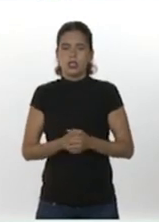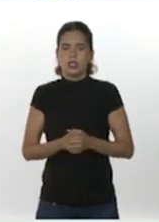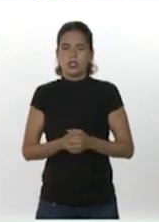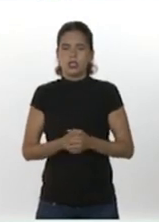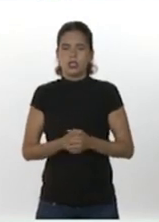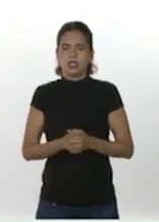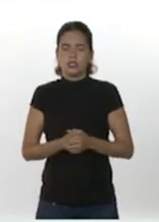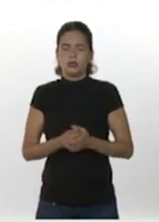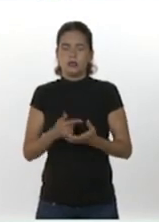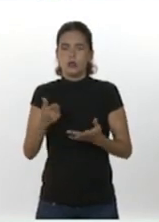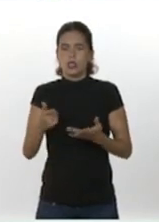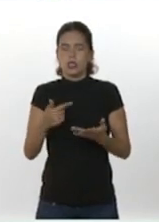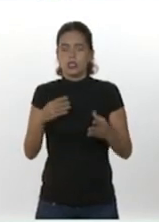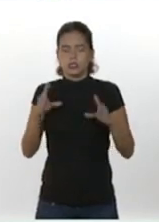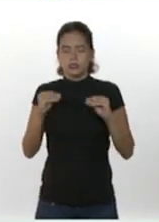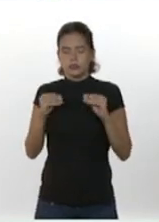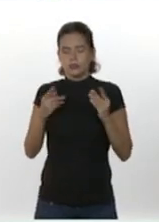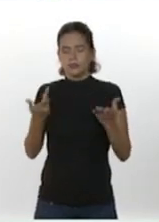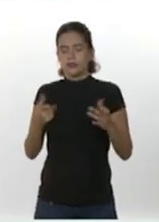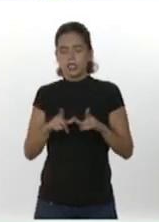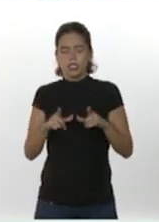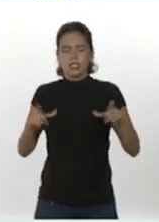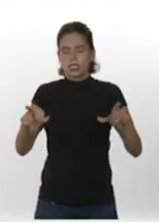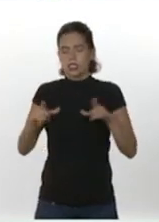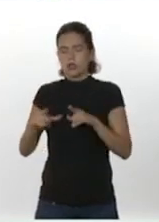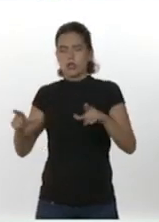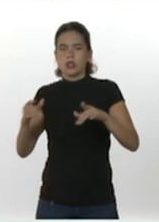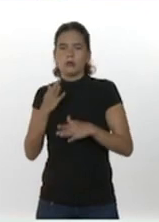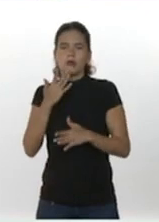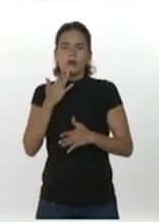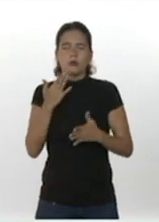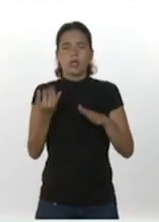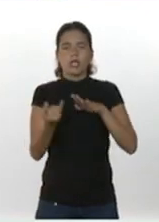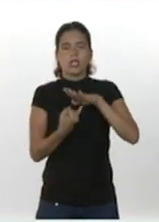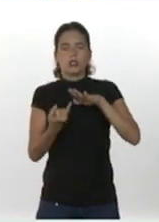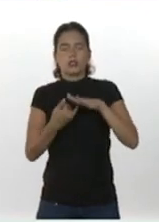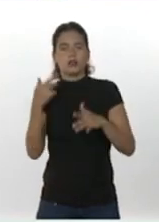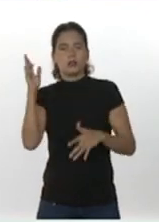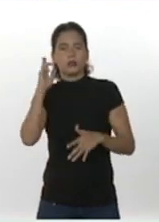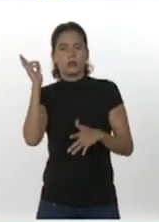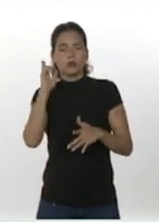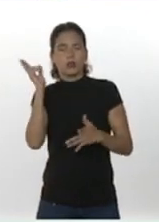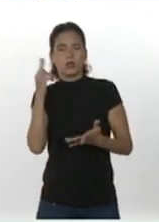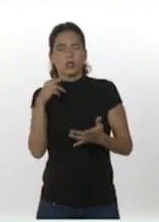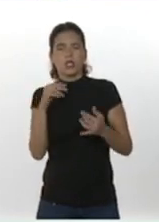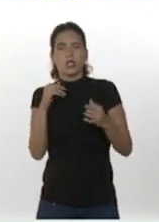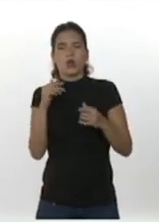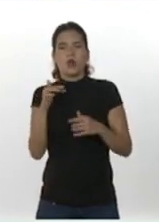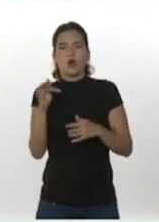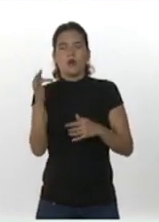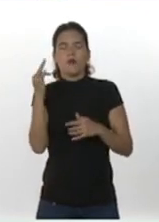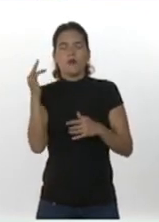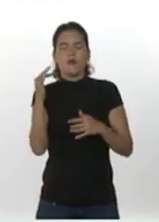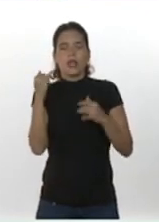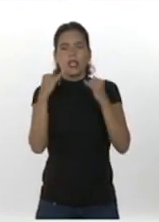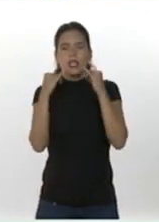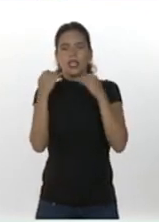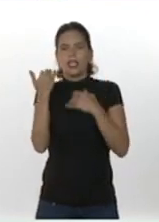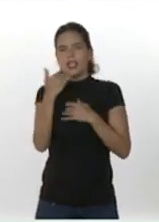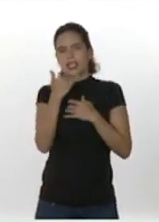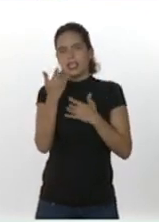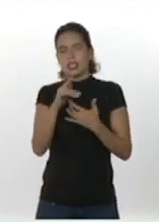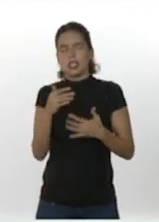de esta articulación intrasectorial con, por ejemplo, el Instituto Radiofónico Fe y Alegría, que conocemos como IRFA, el Instituto